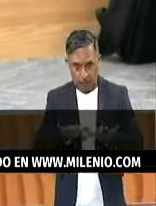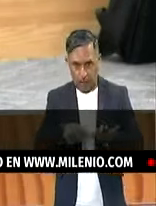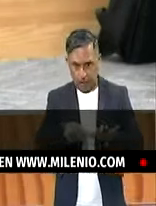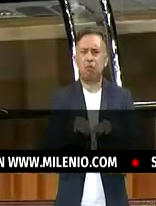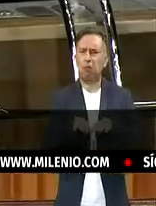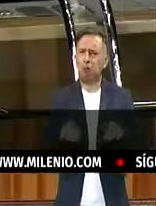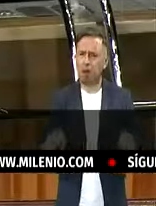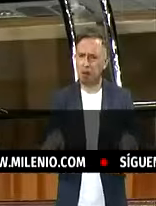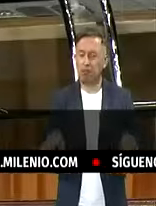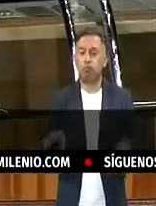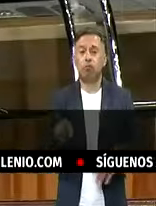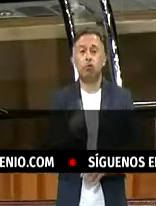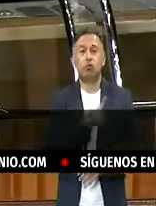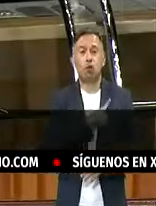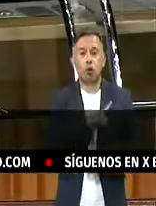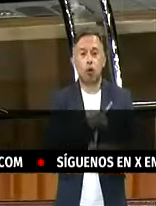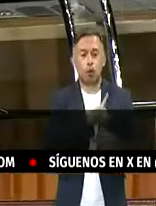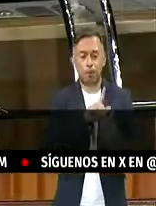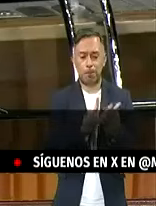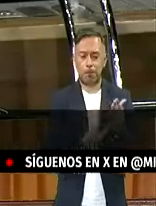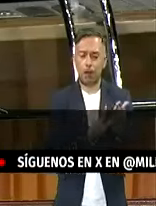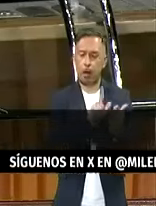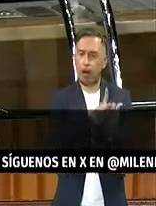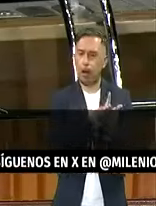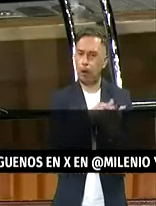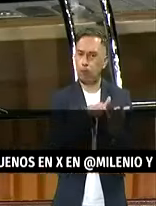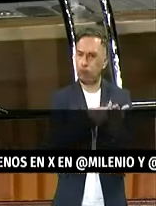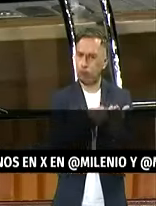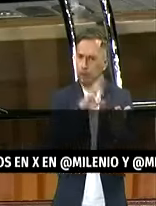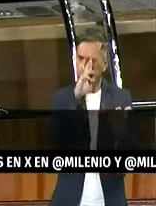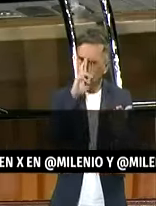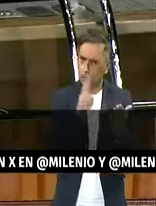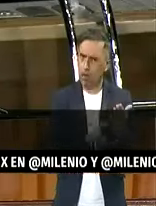las peticiones de distintos grupos